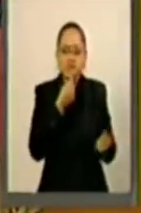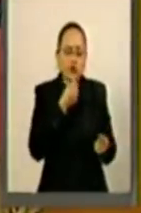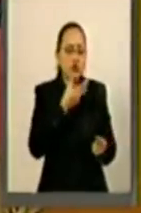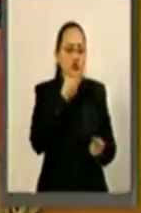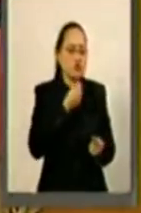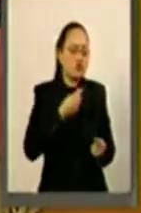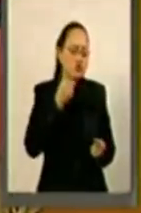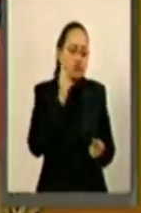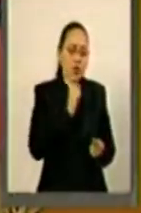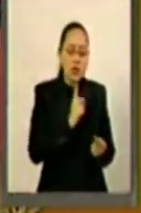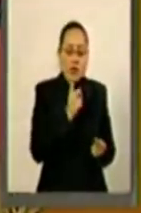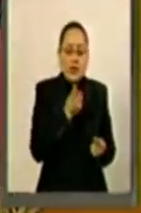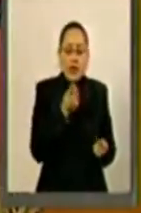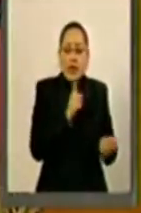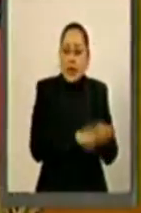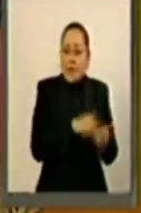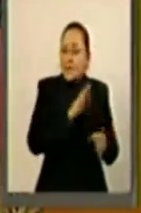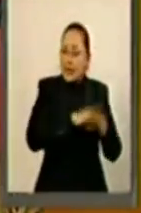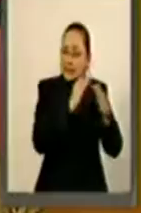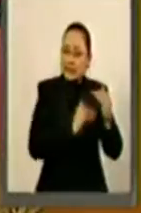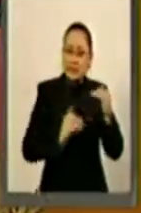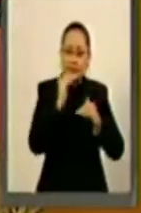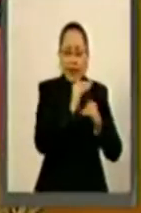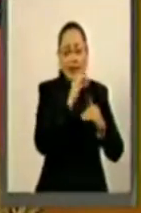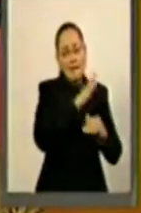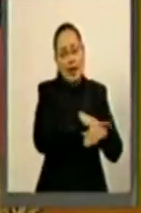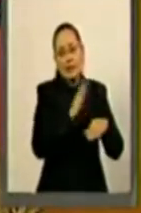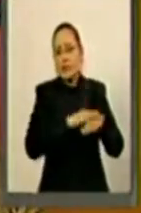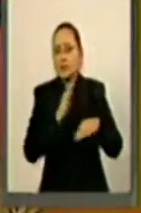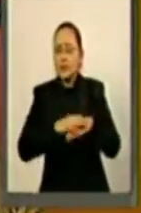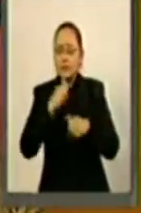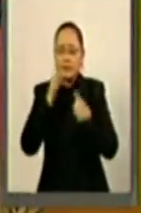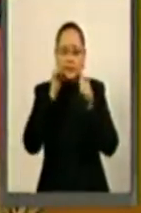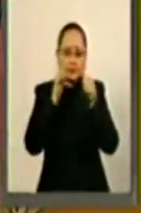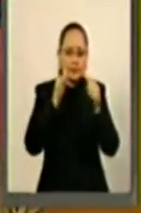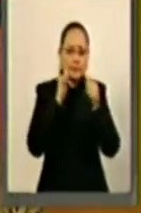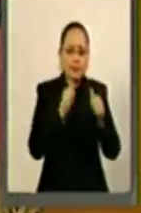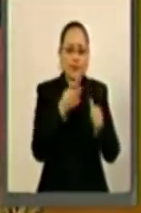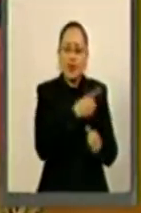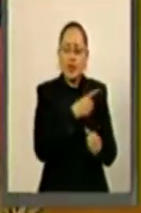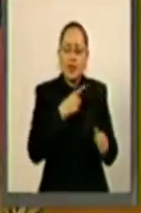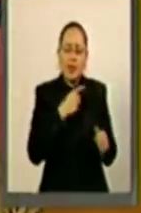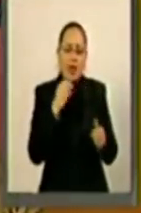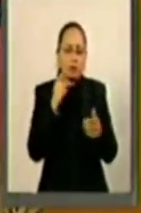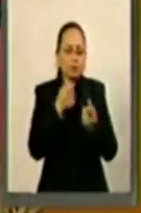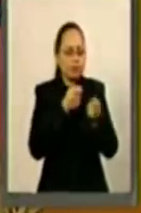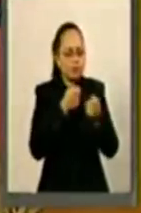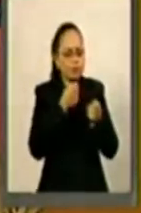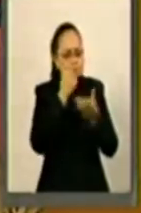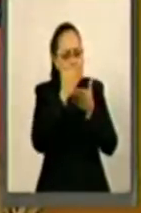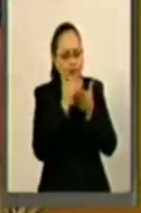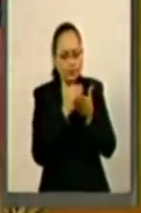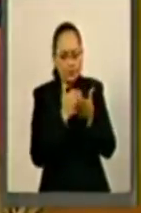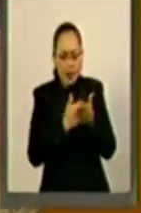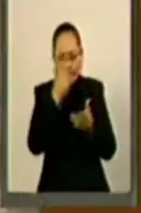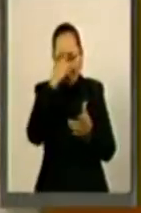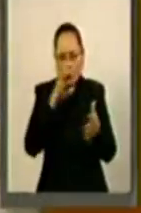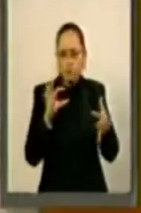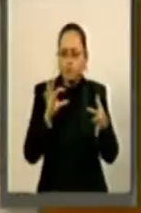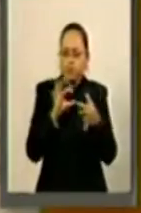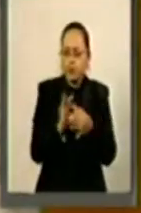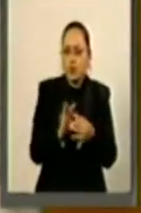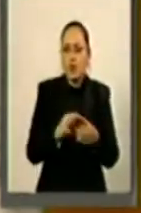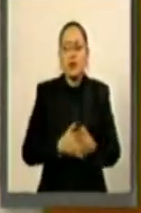niño. Y deben adoptarse pues todas las medidas administrativas y legislativas para garantizarlo. Es